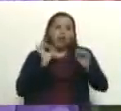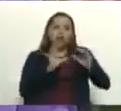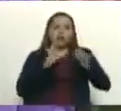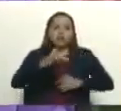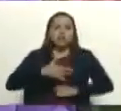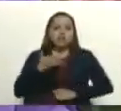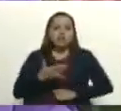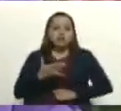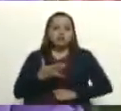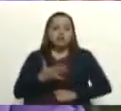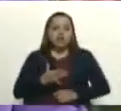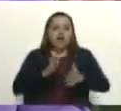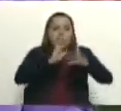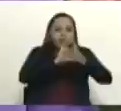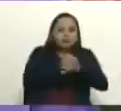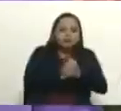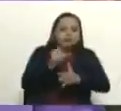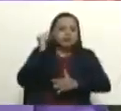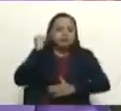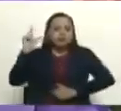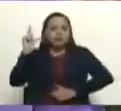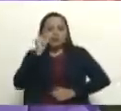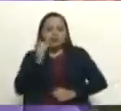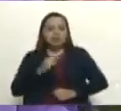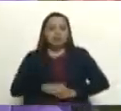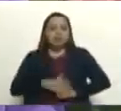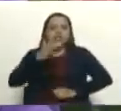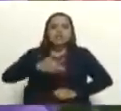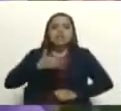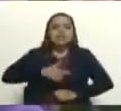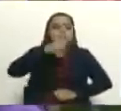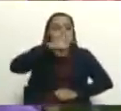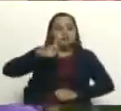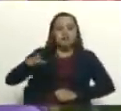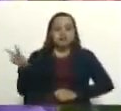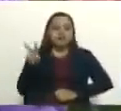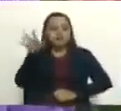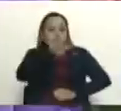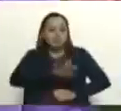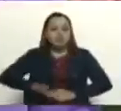sus compañeros, sus compañeras, que siente el pueblo venezolano,